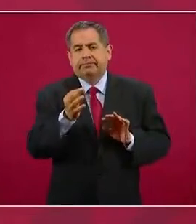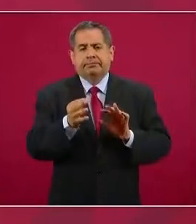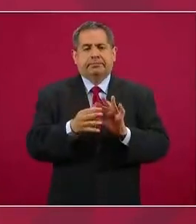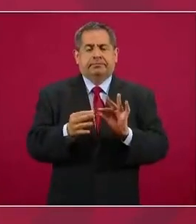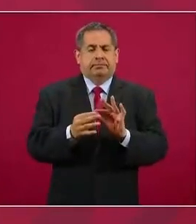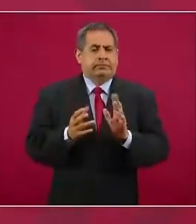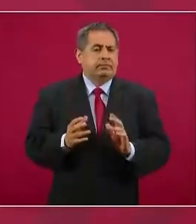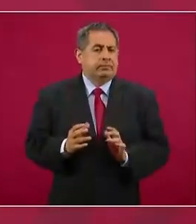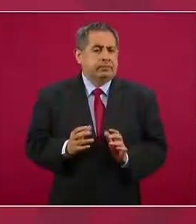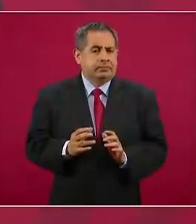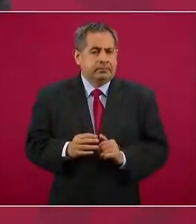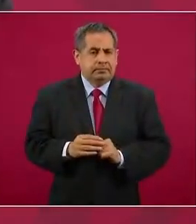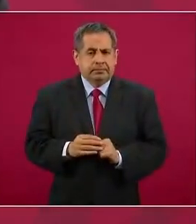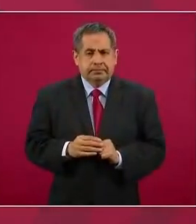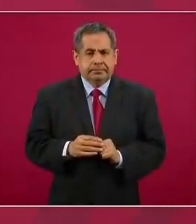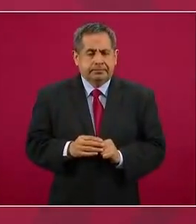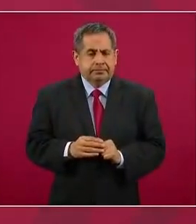por